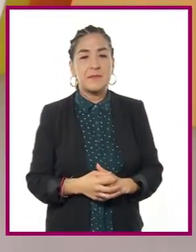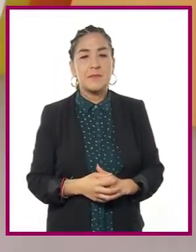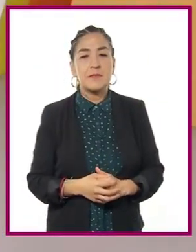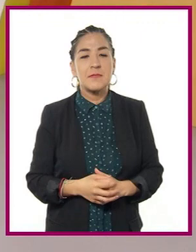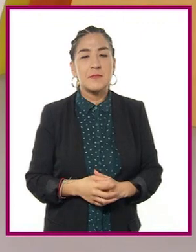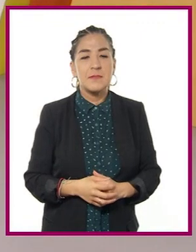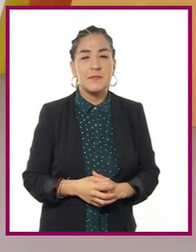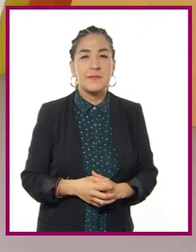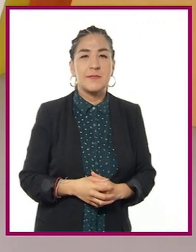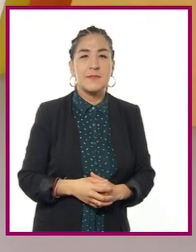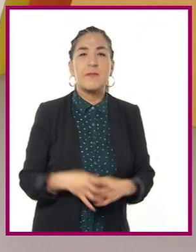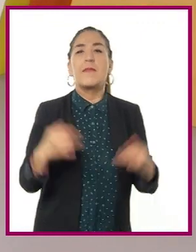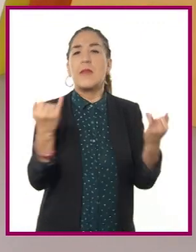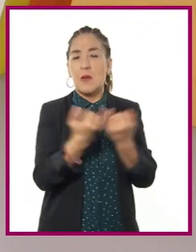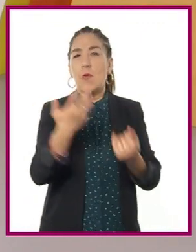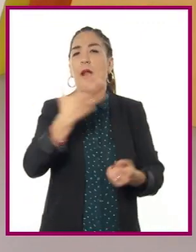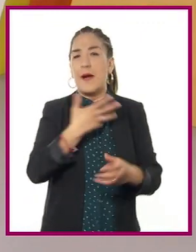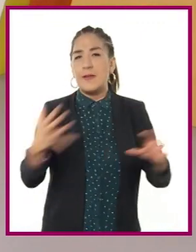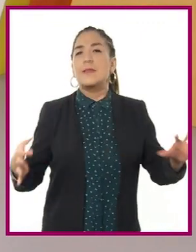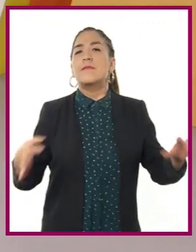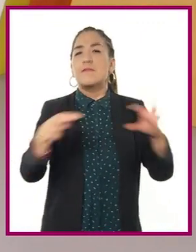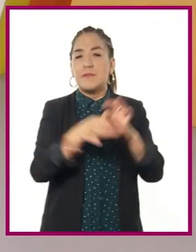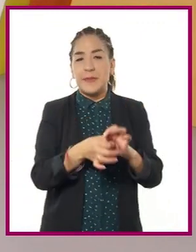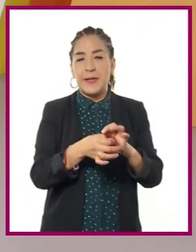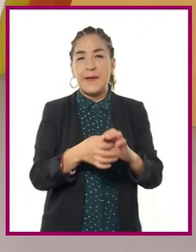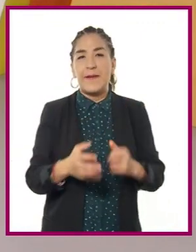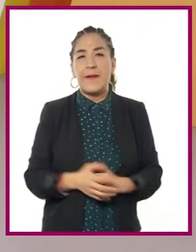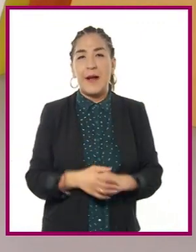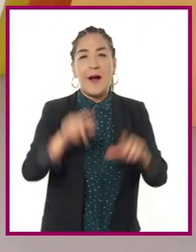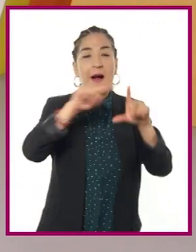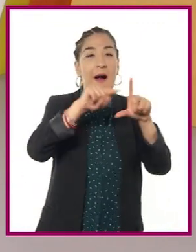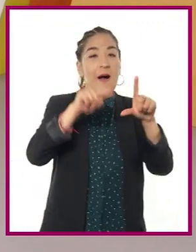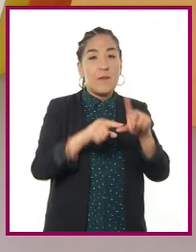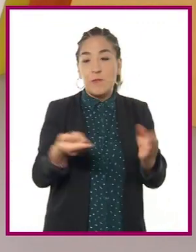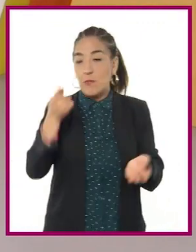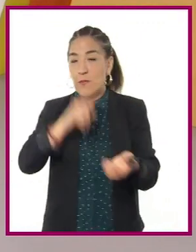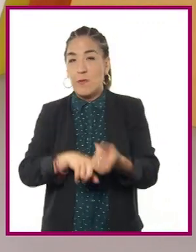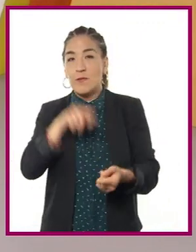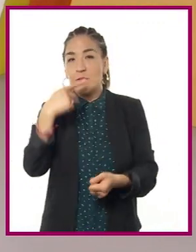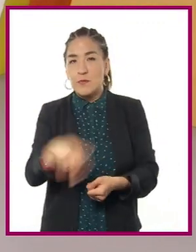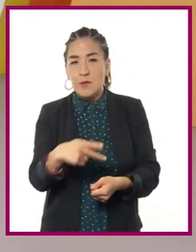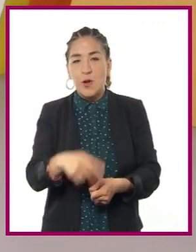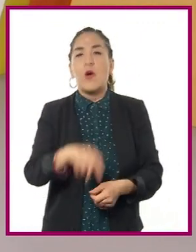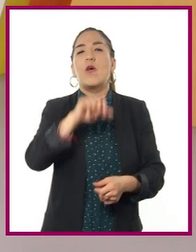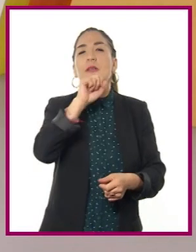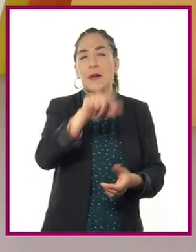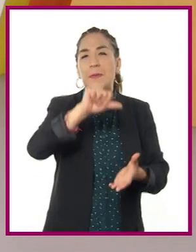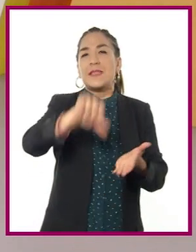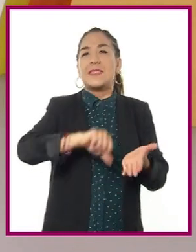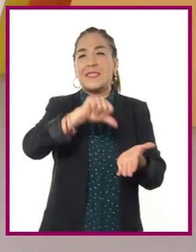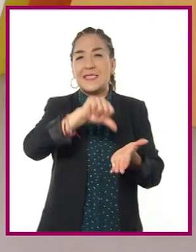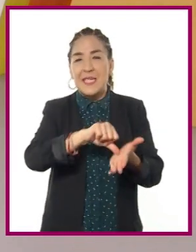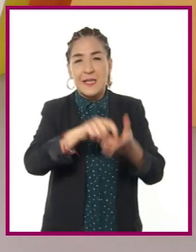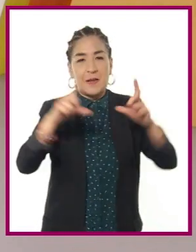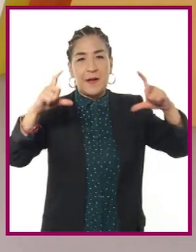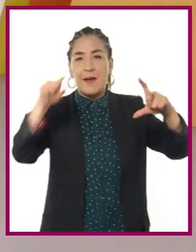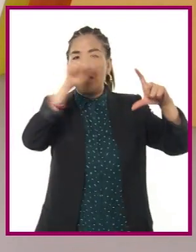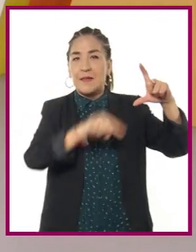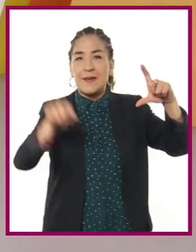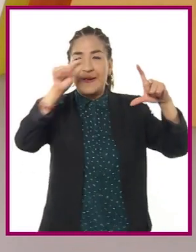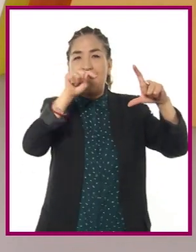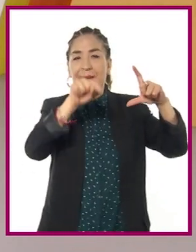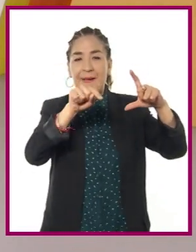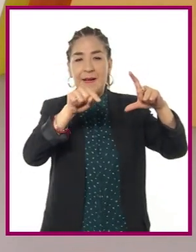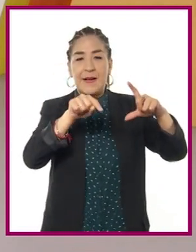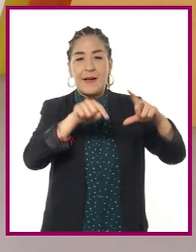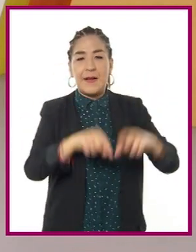Así también existe una relación entre el ángulo inscrito y el central de una circunferencia. En